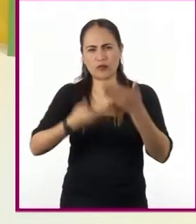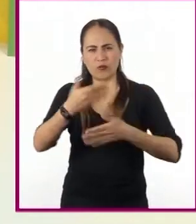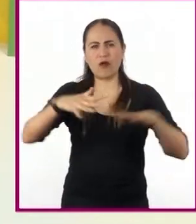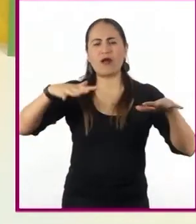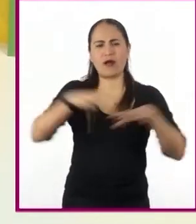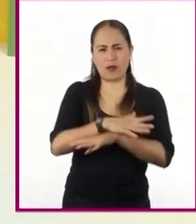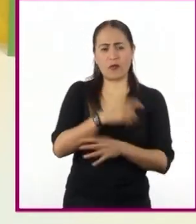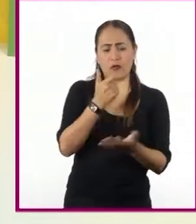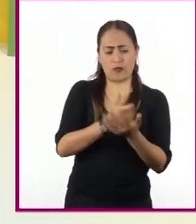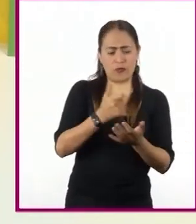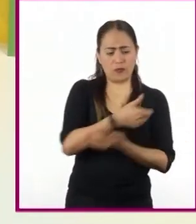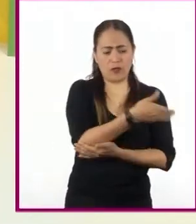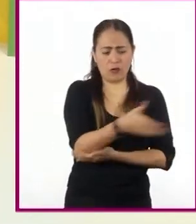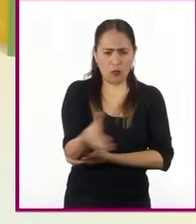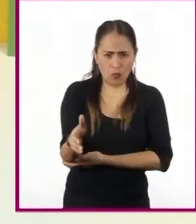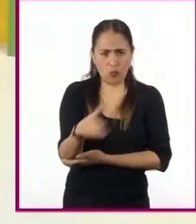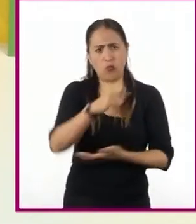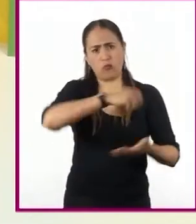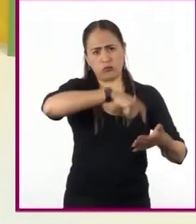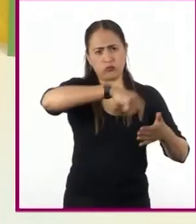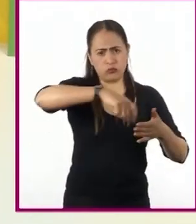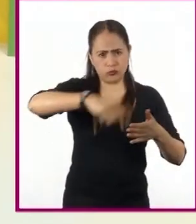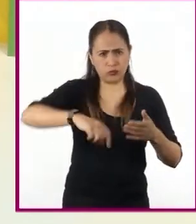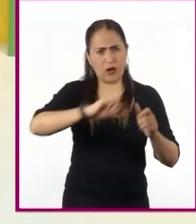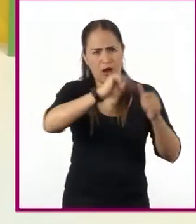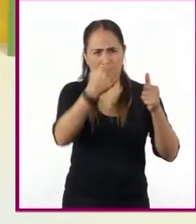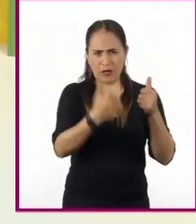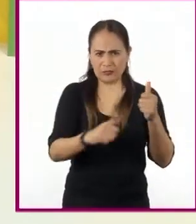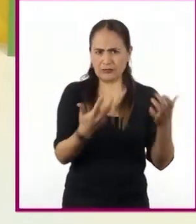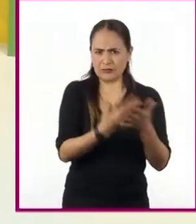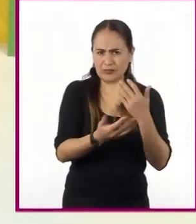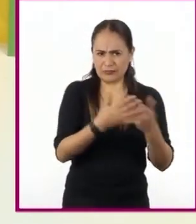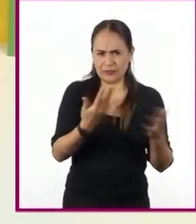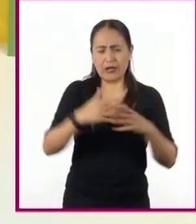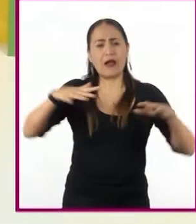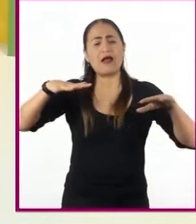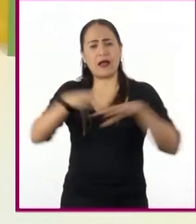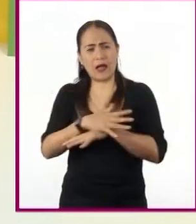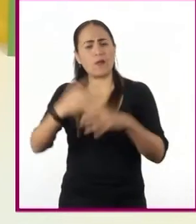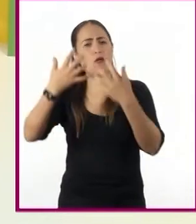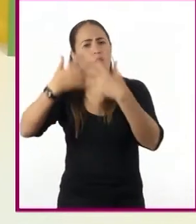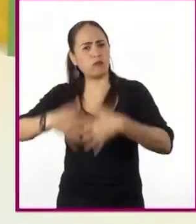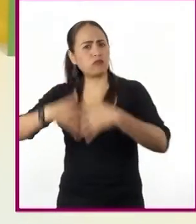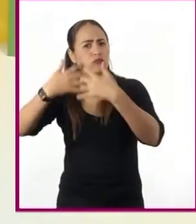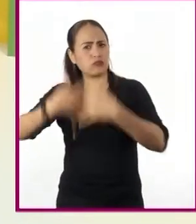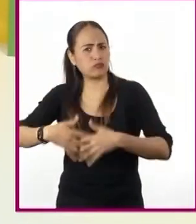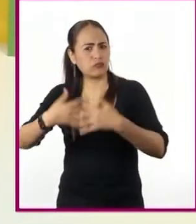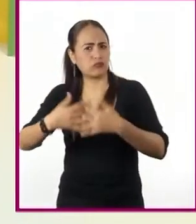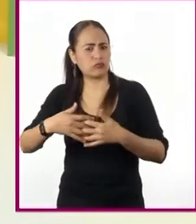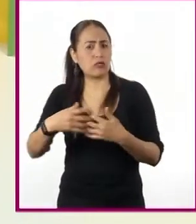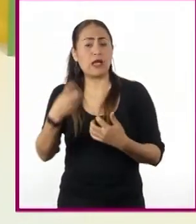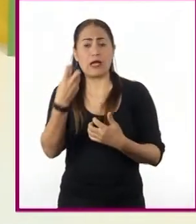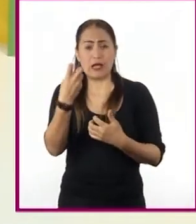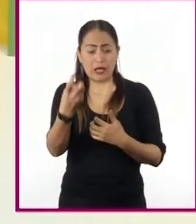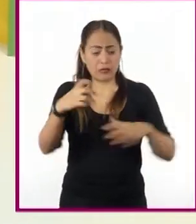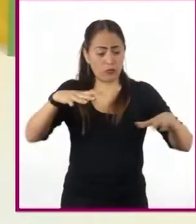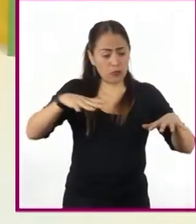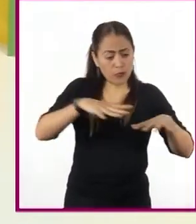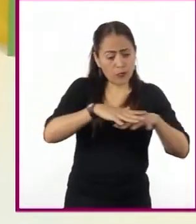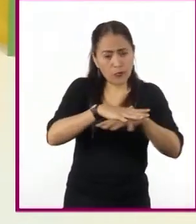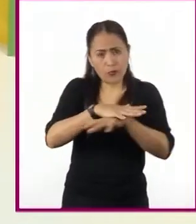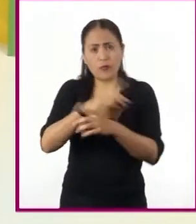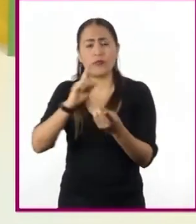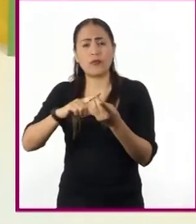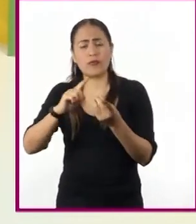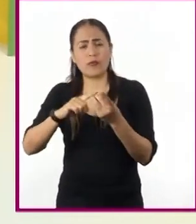economía agraria y artesanal a otra marcada por la industria y la producción mecanizada. Esta transformación se inició en Inglaterra